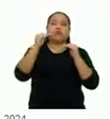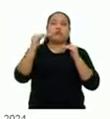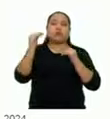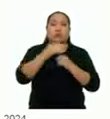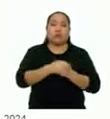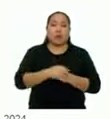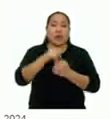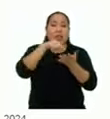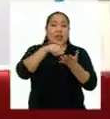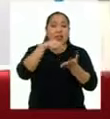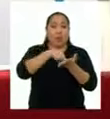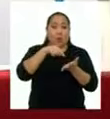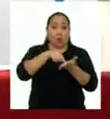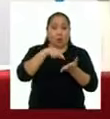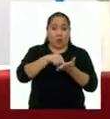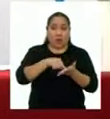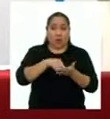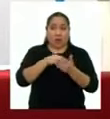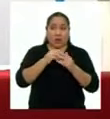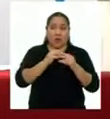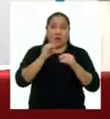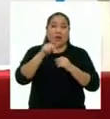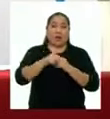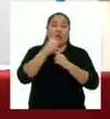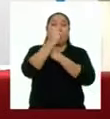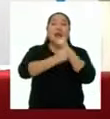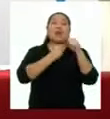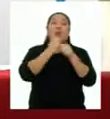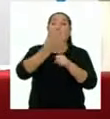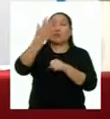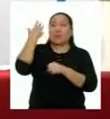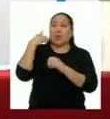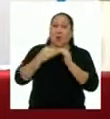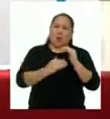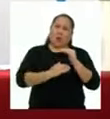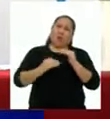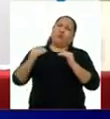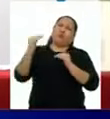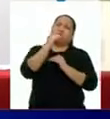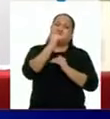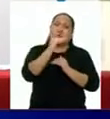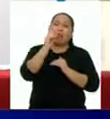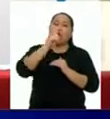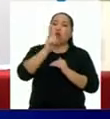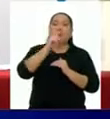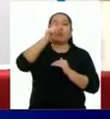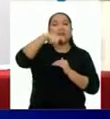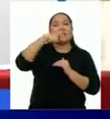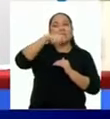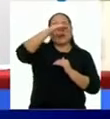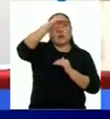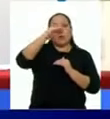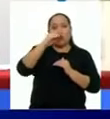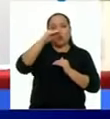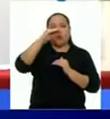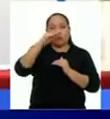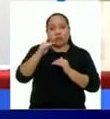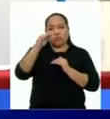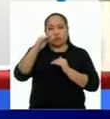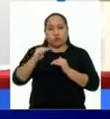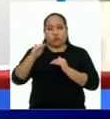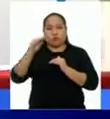la deuda pública, que saltó el año pasado y este año, debe ir reduciéndose en los siguientes años,